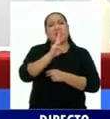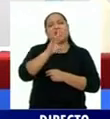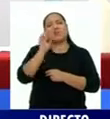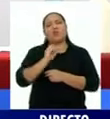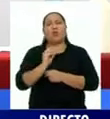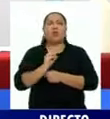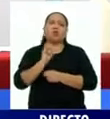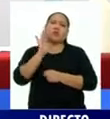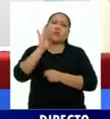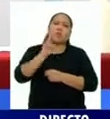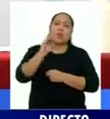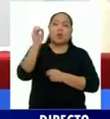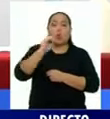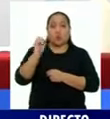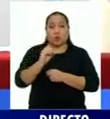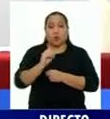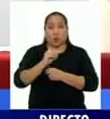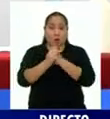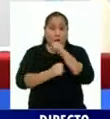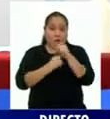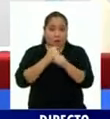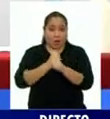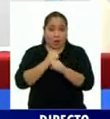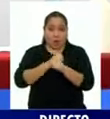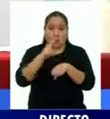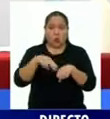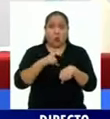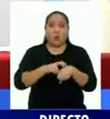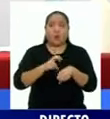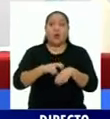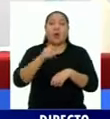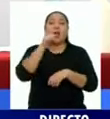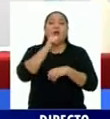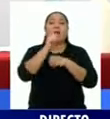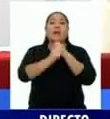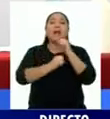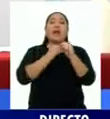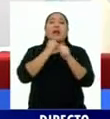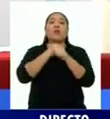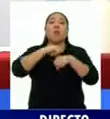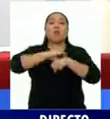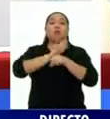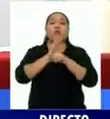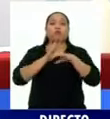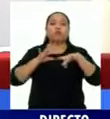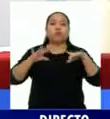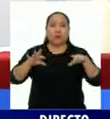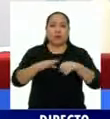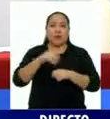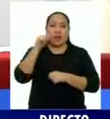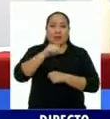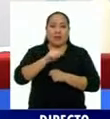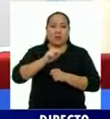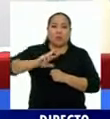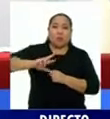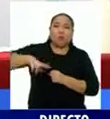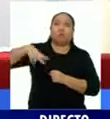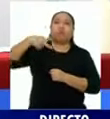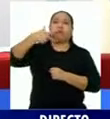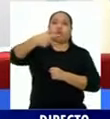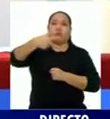6-7% en un año normal. En el año de la pandemia, este ritmo de crecimiento se